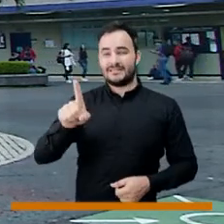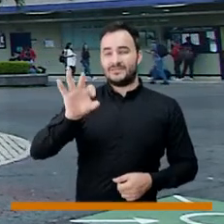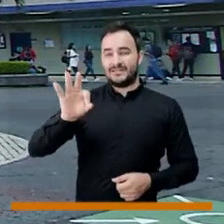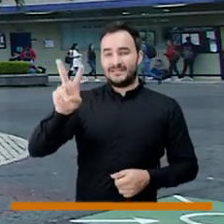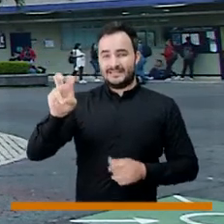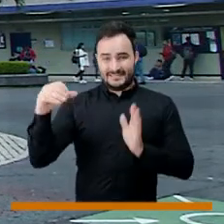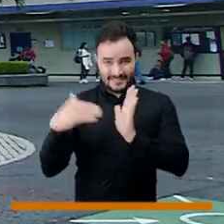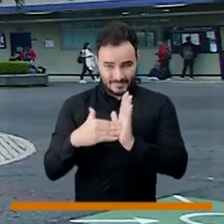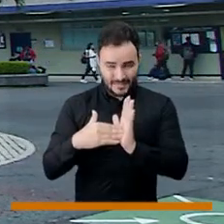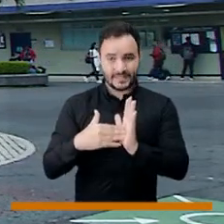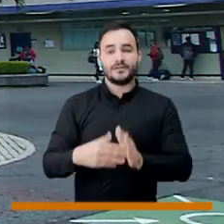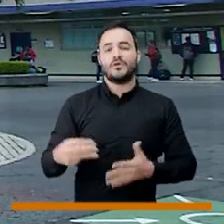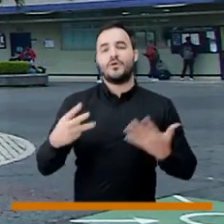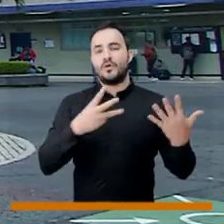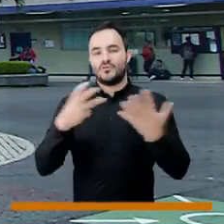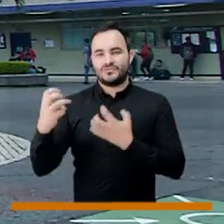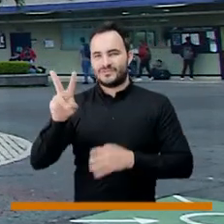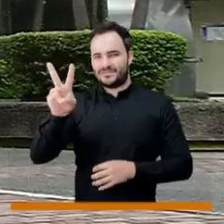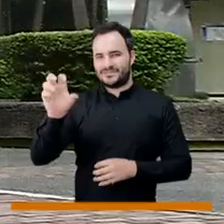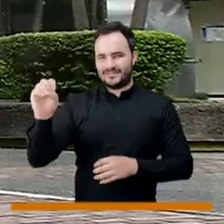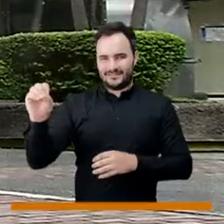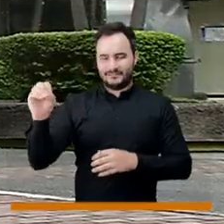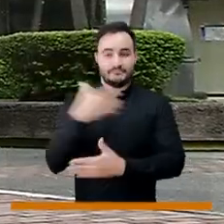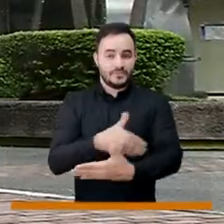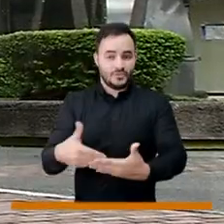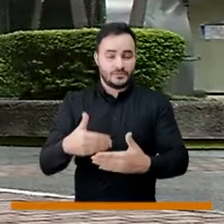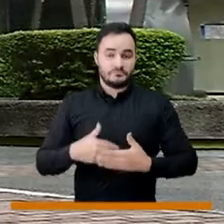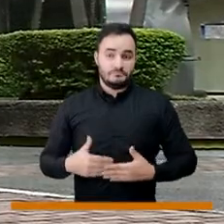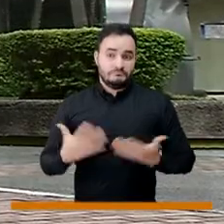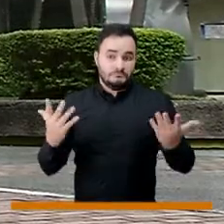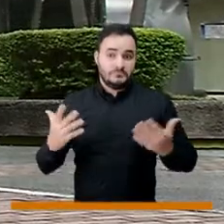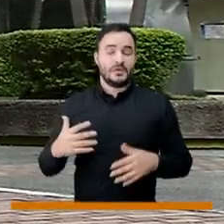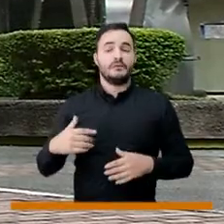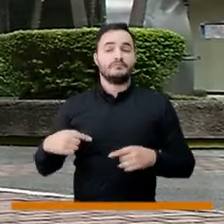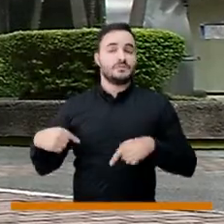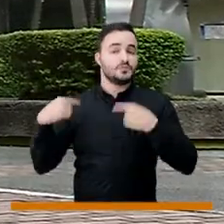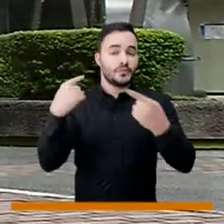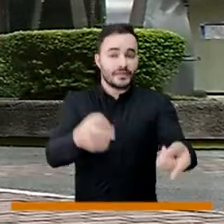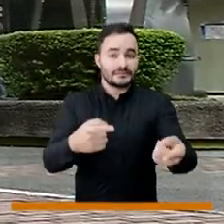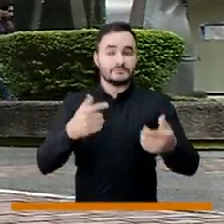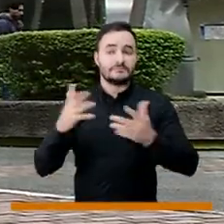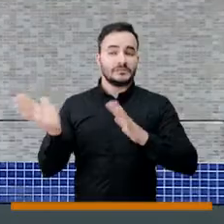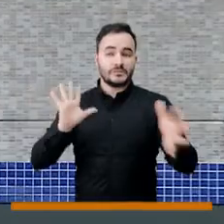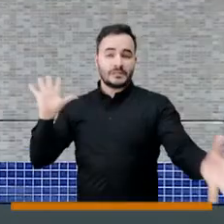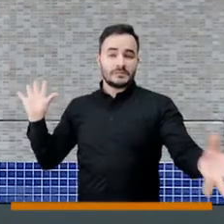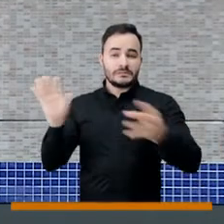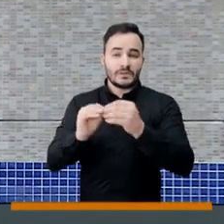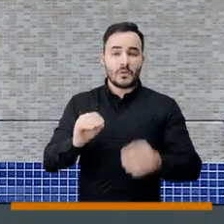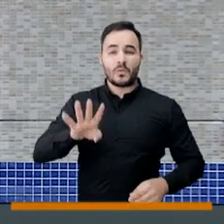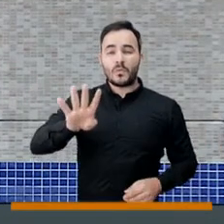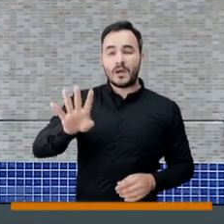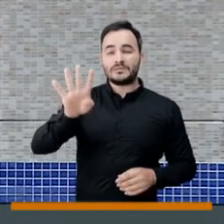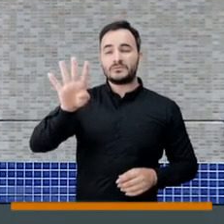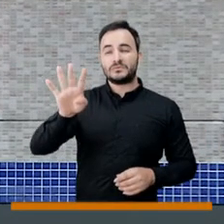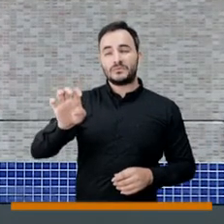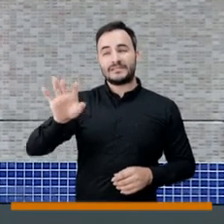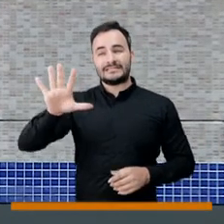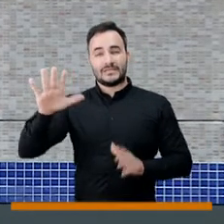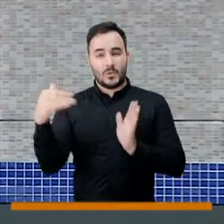137 mil 870 millones pero con la proyección de 2.031 tenemos que serían más de